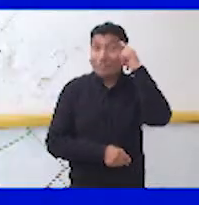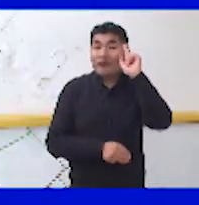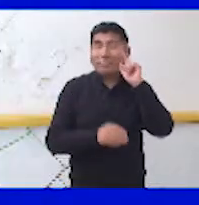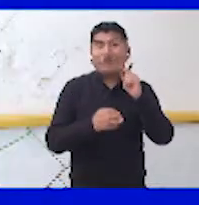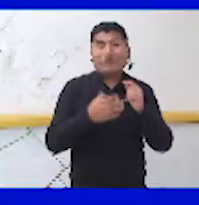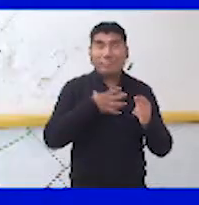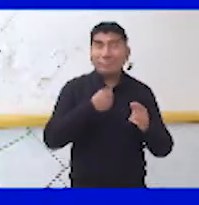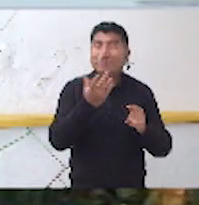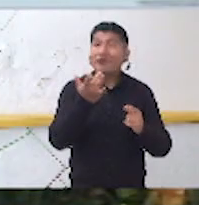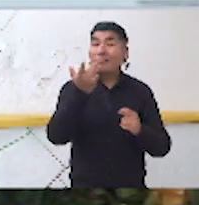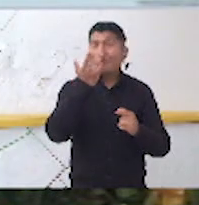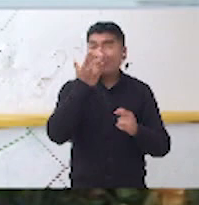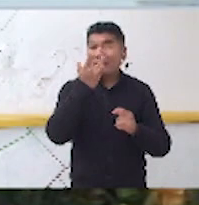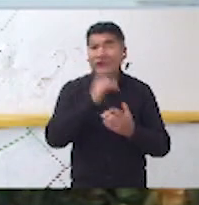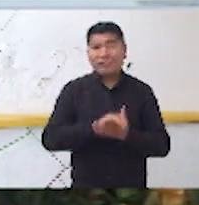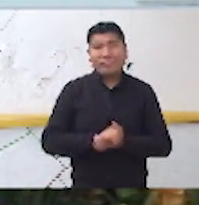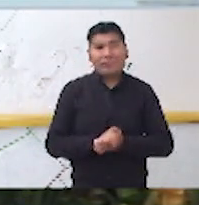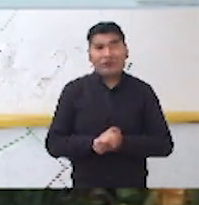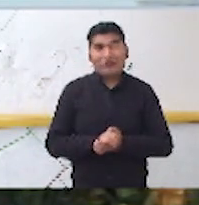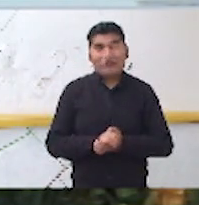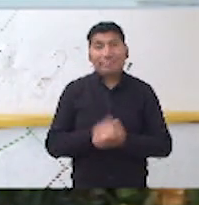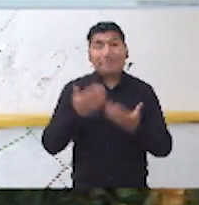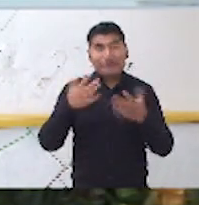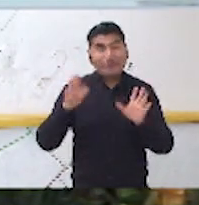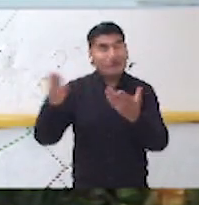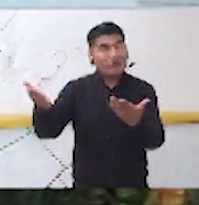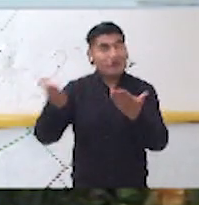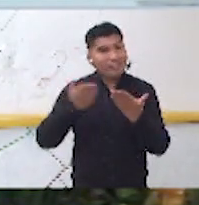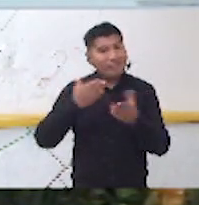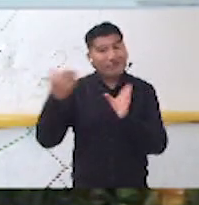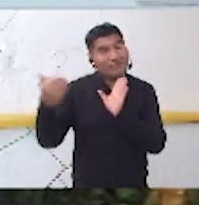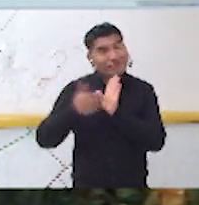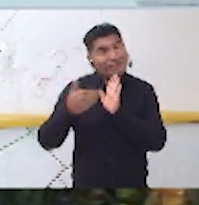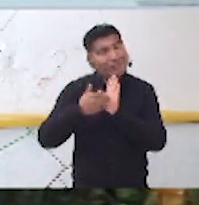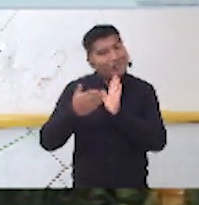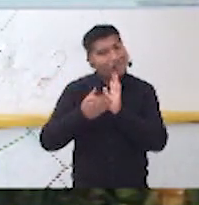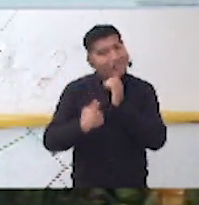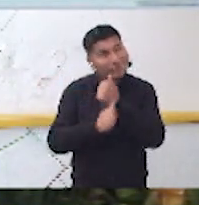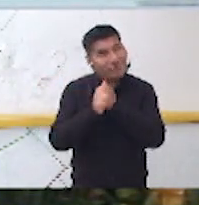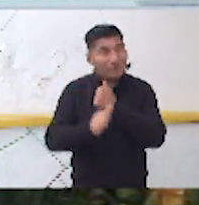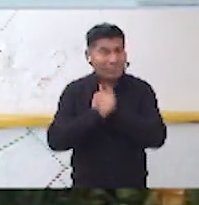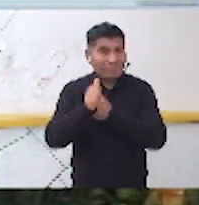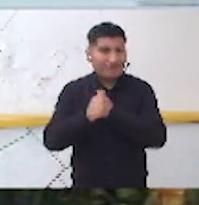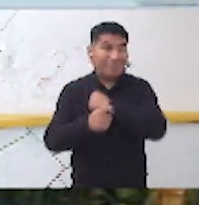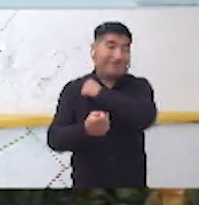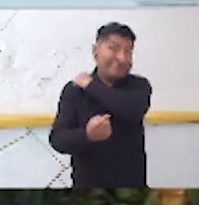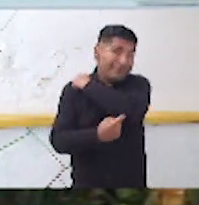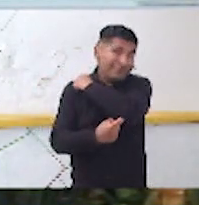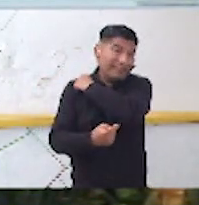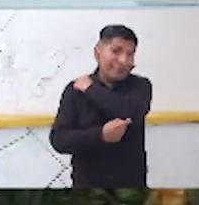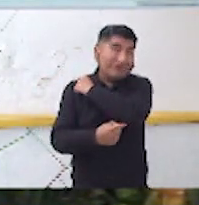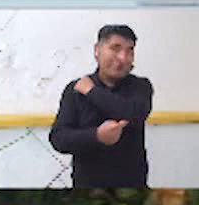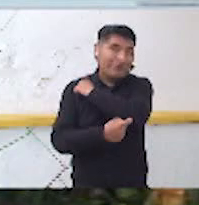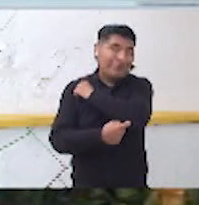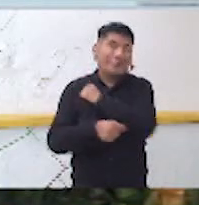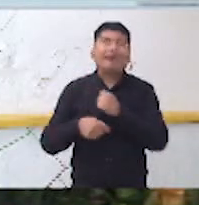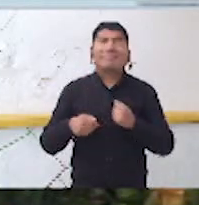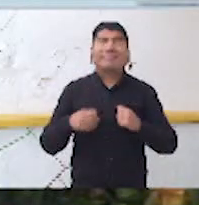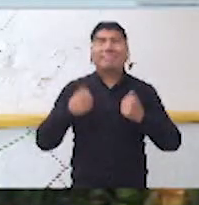comunión. Nos acechan constantemente peligros y tentaciones como el